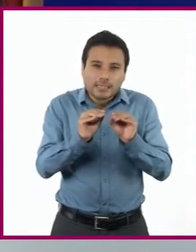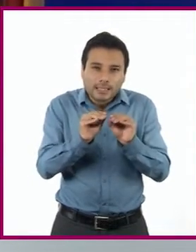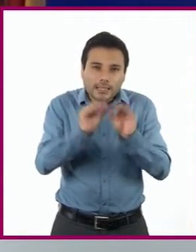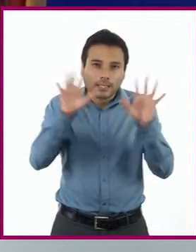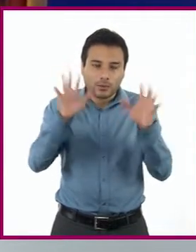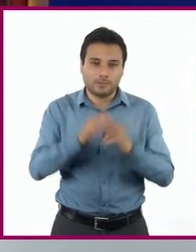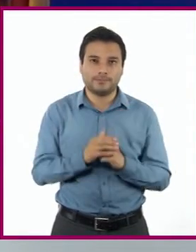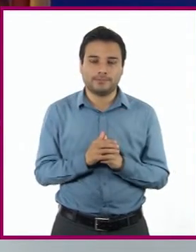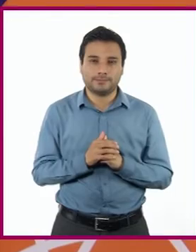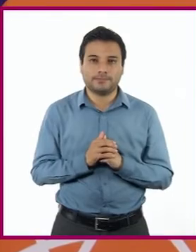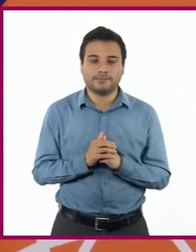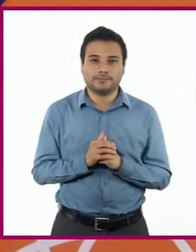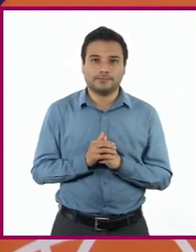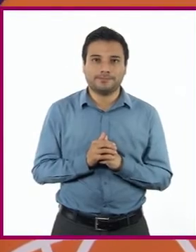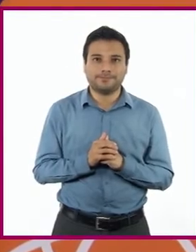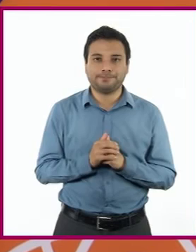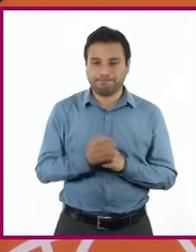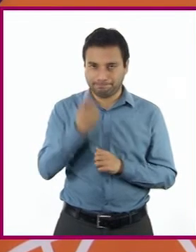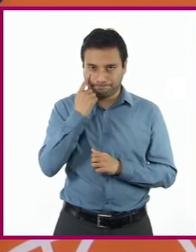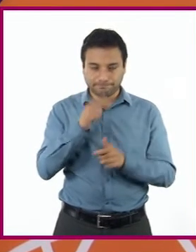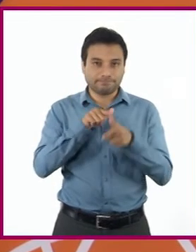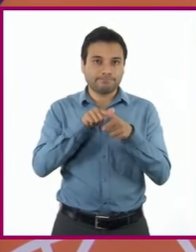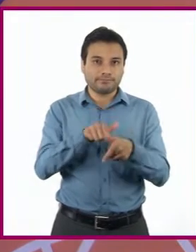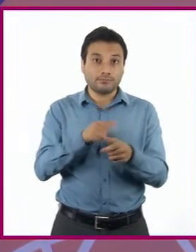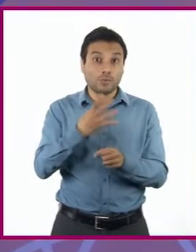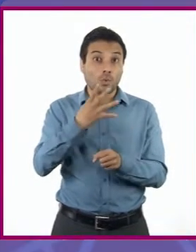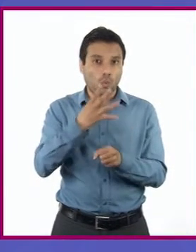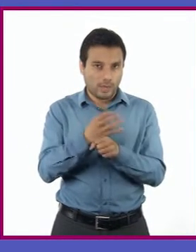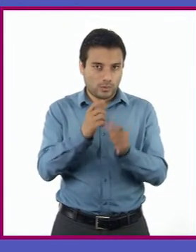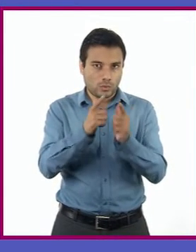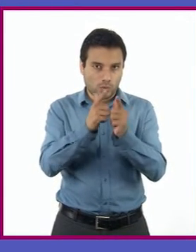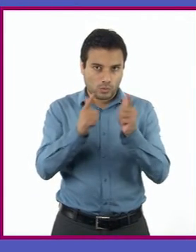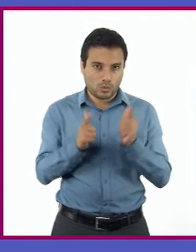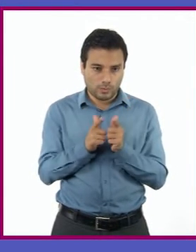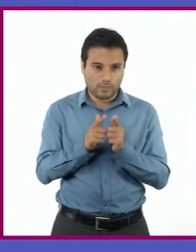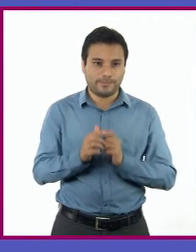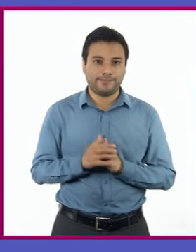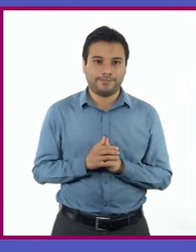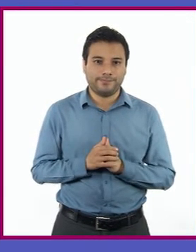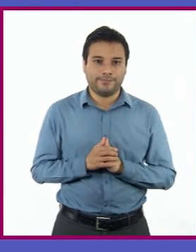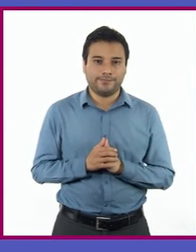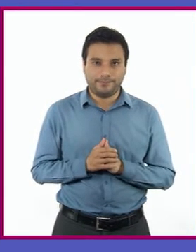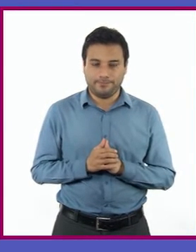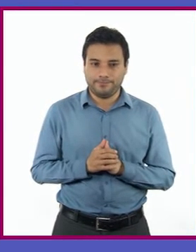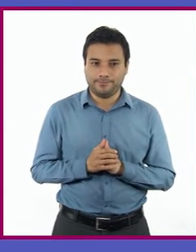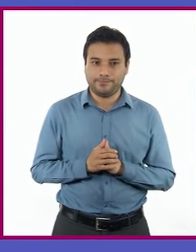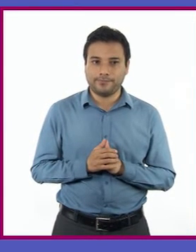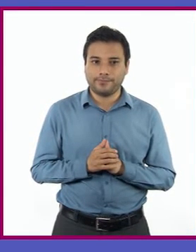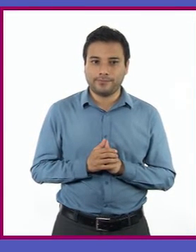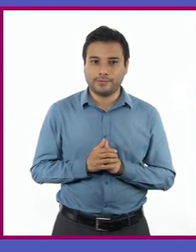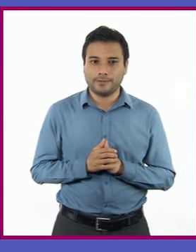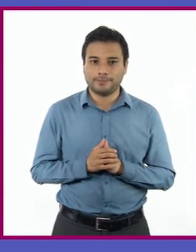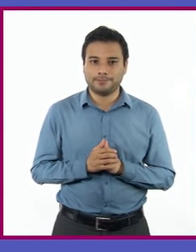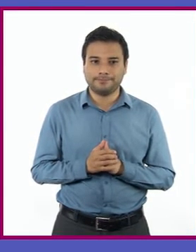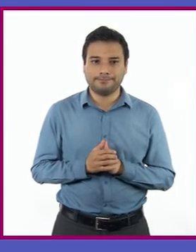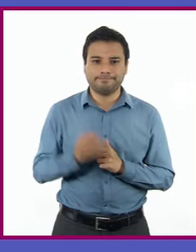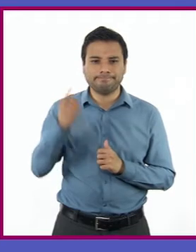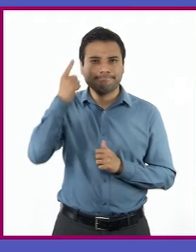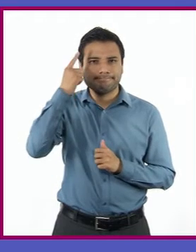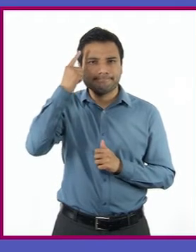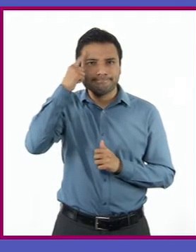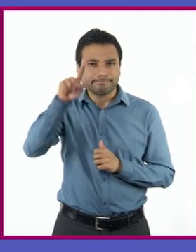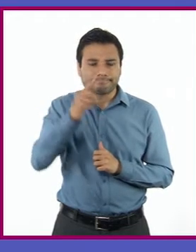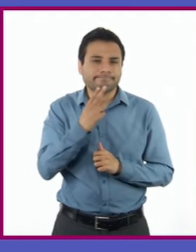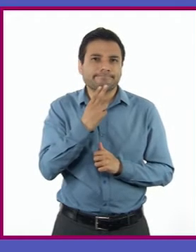situación. Continuamos con el cuarto grupo, operadores argumentativos. Condicionan de